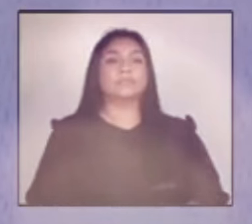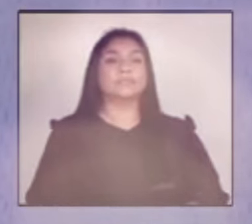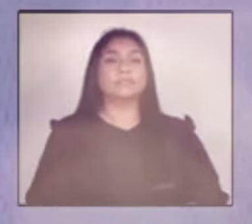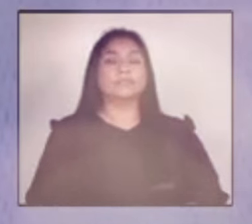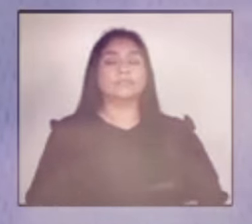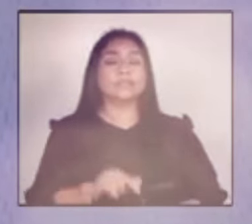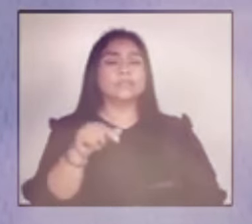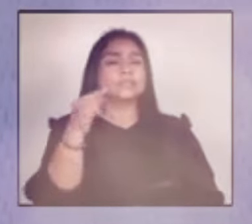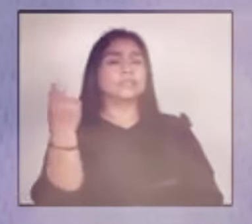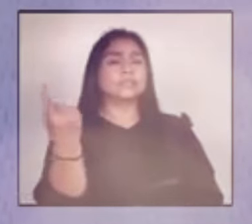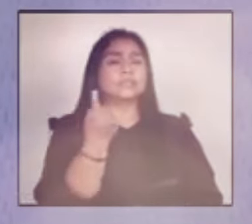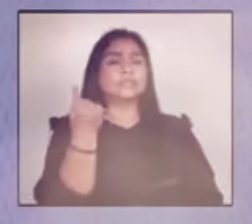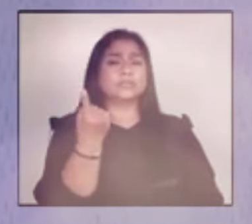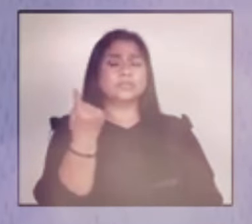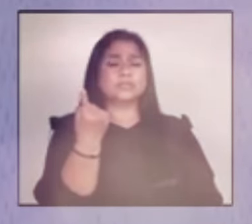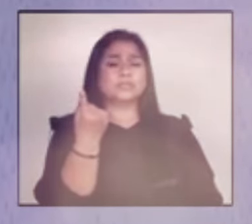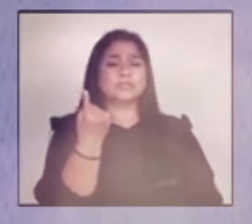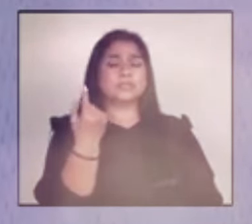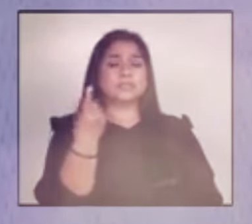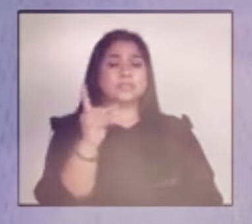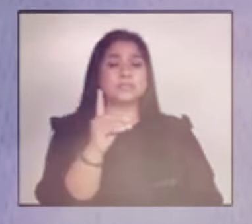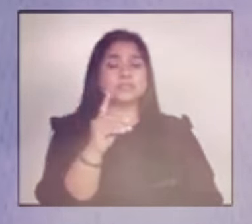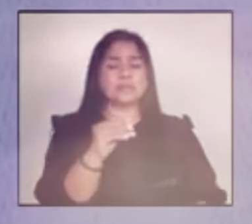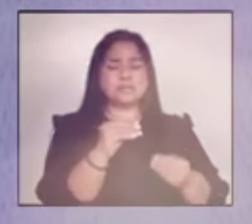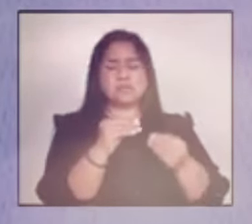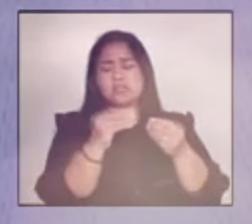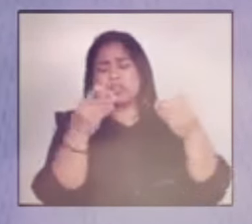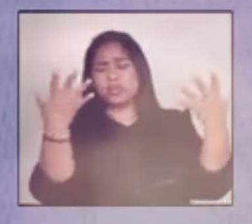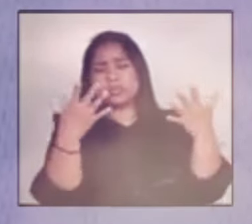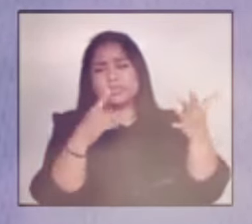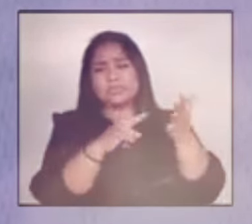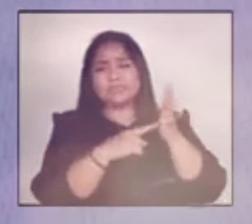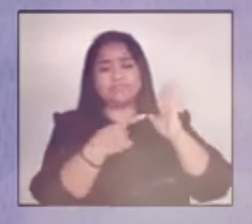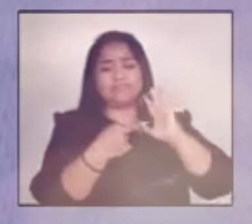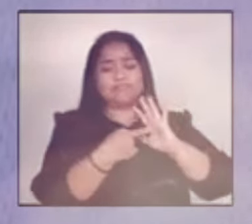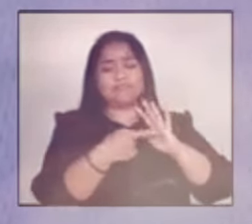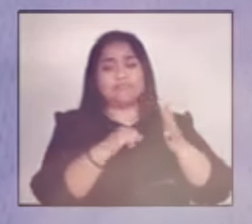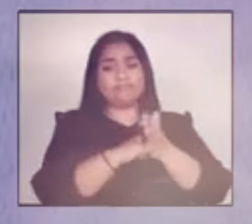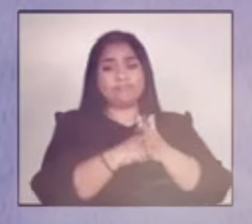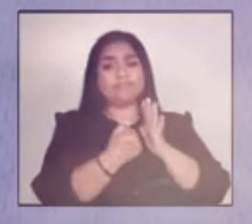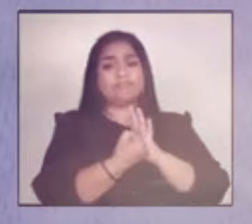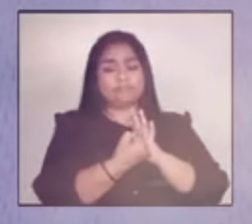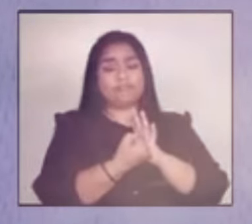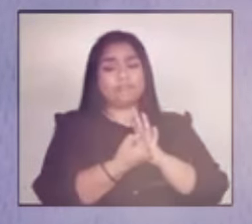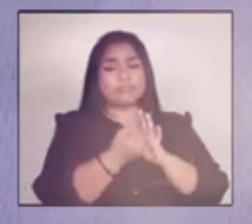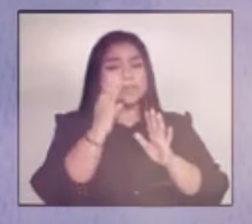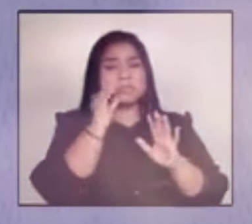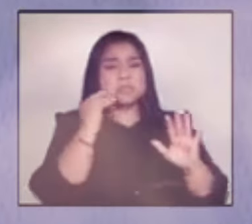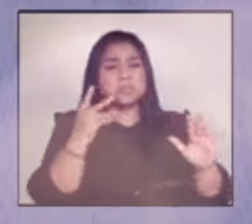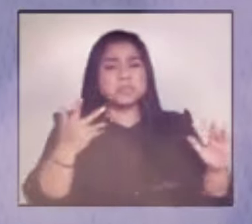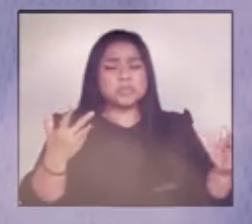una importancia de enorme significado simbólico, porque esta es una